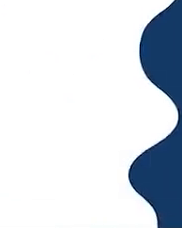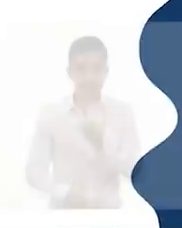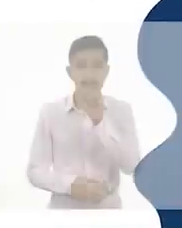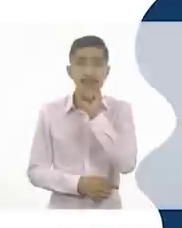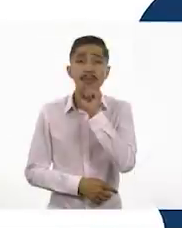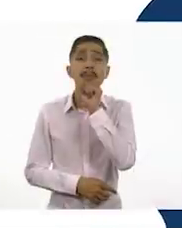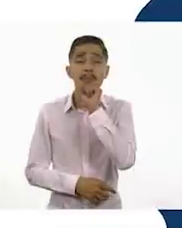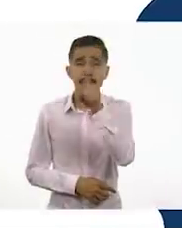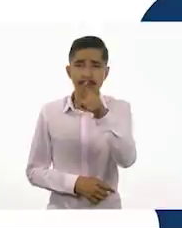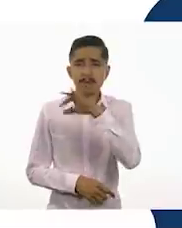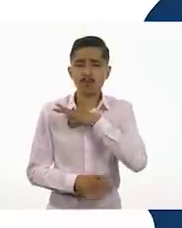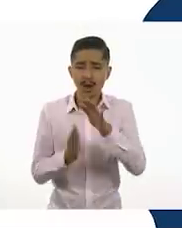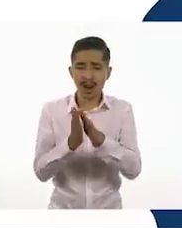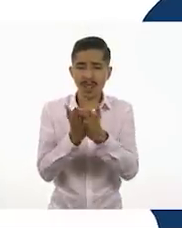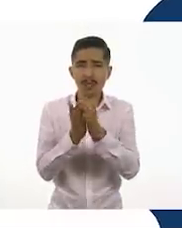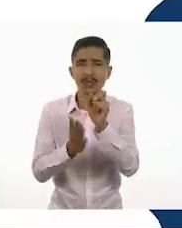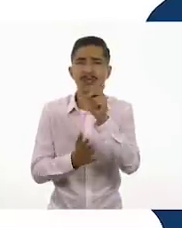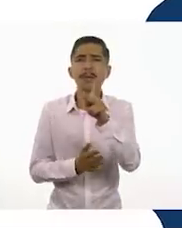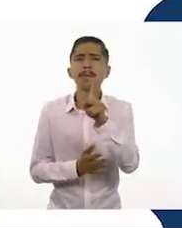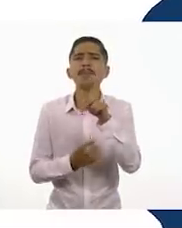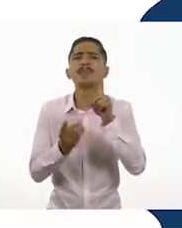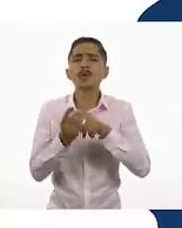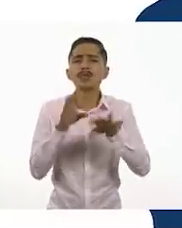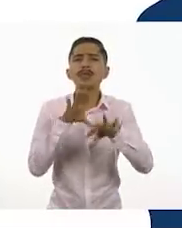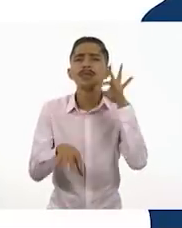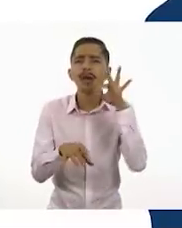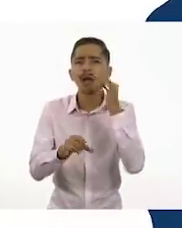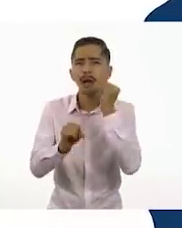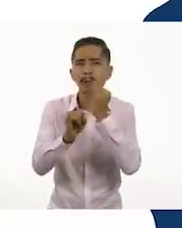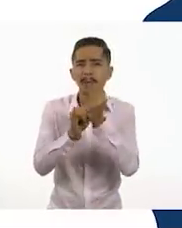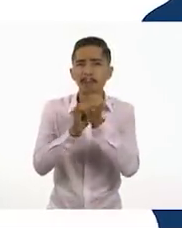También puedes encontrar los libros de texto en la página